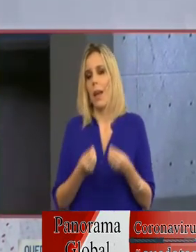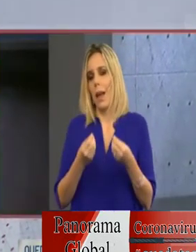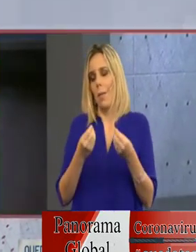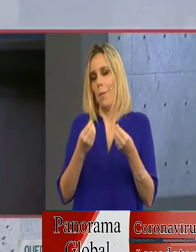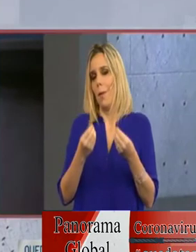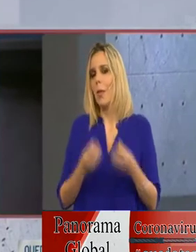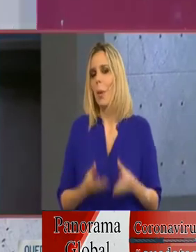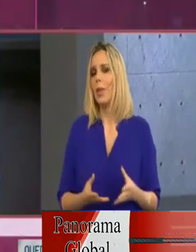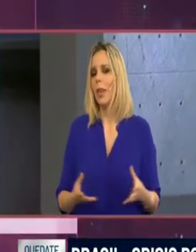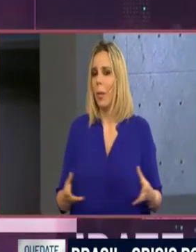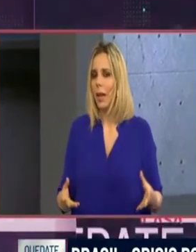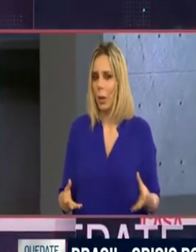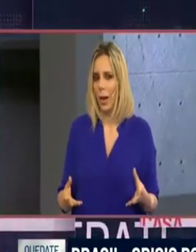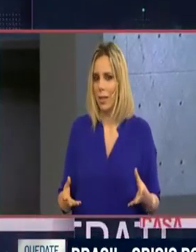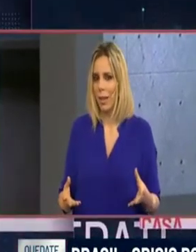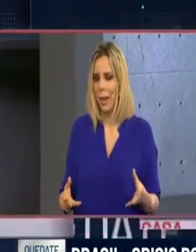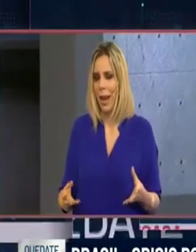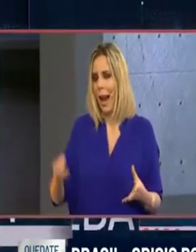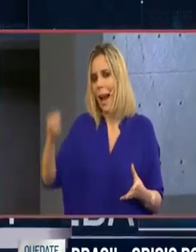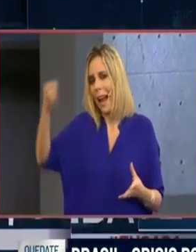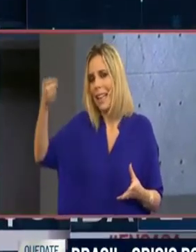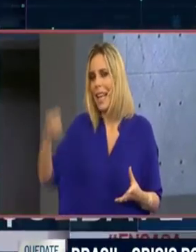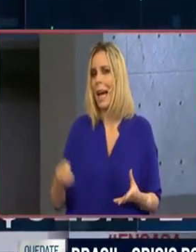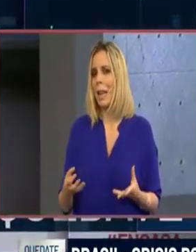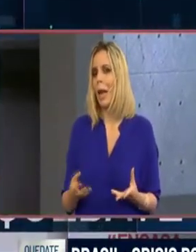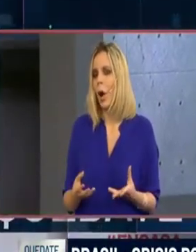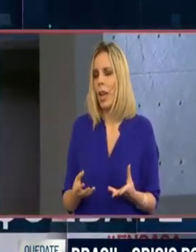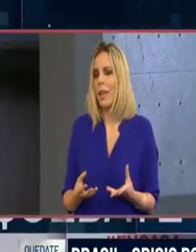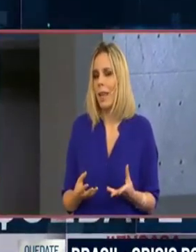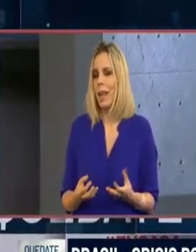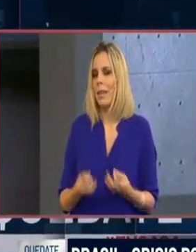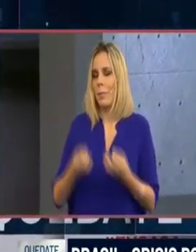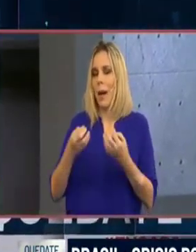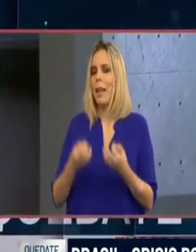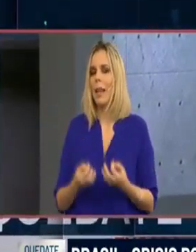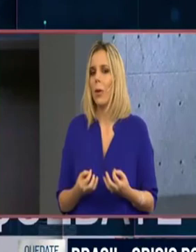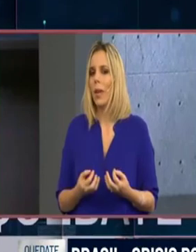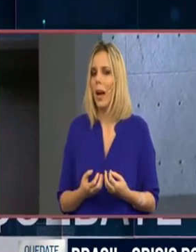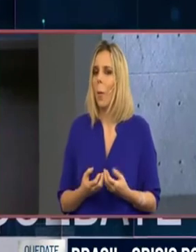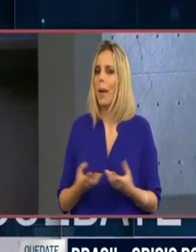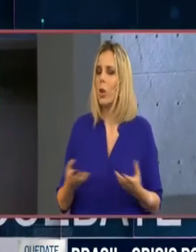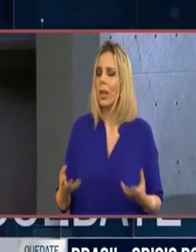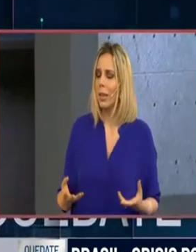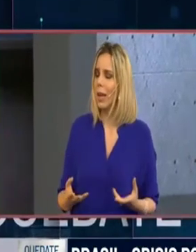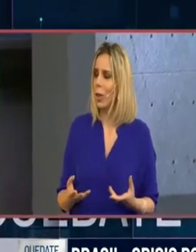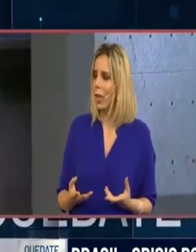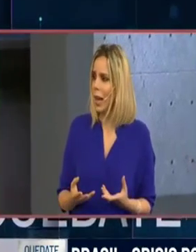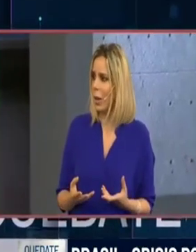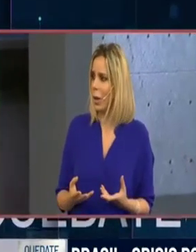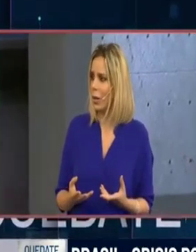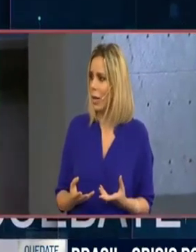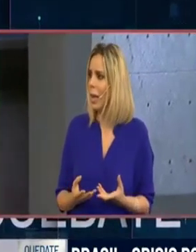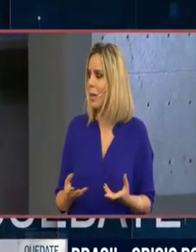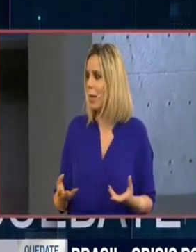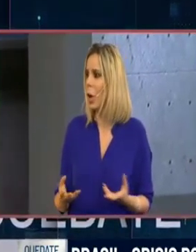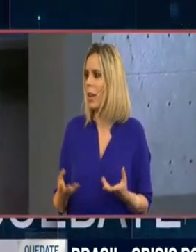claro. Y viviendo un momento tremendo Brasil. Sí. Al día de hoy es el país de Latinoamérica con mayor cantidad de